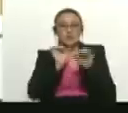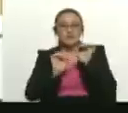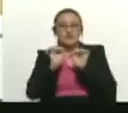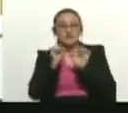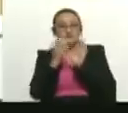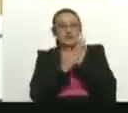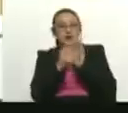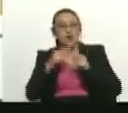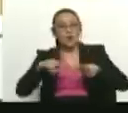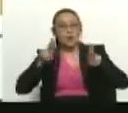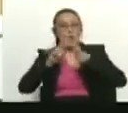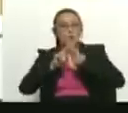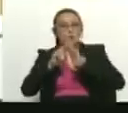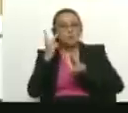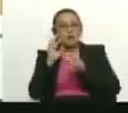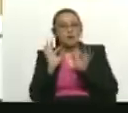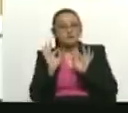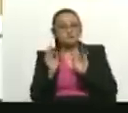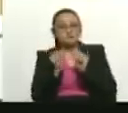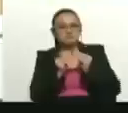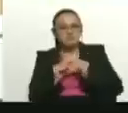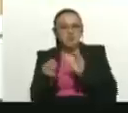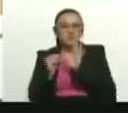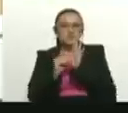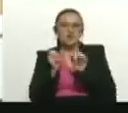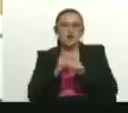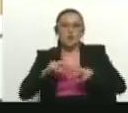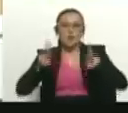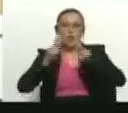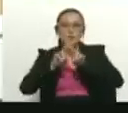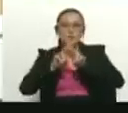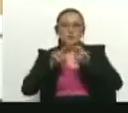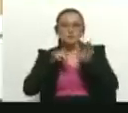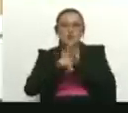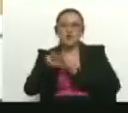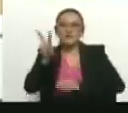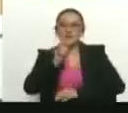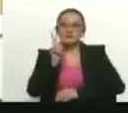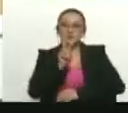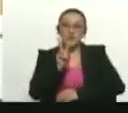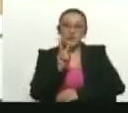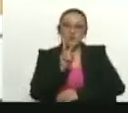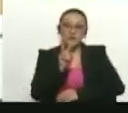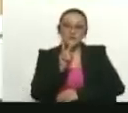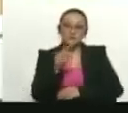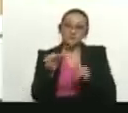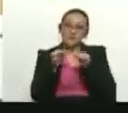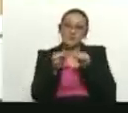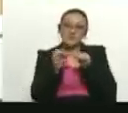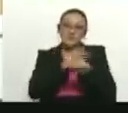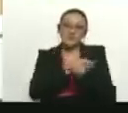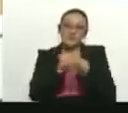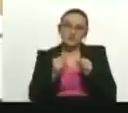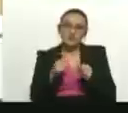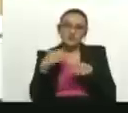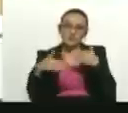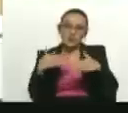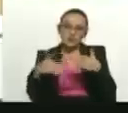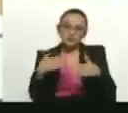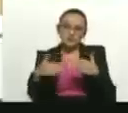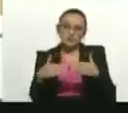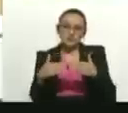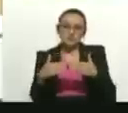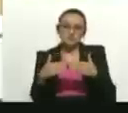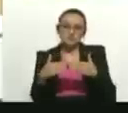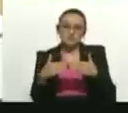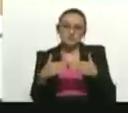Carta de Naciones Unidas para una refundación de la ONU, y el ingreso de Venezuela a los BRICS para seguir fortaleciendo el proceso